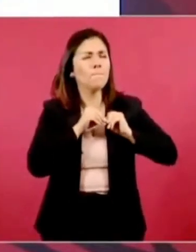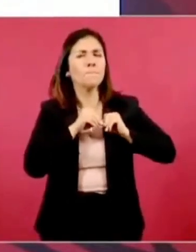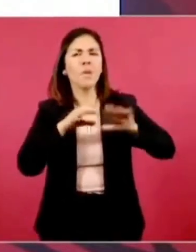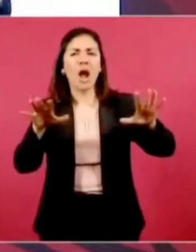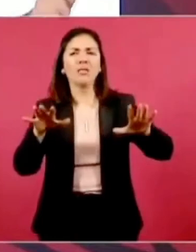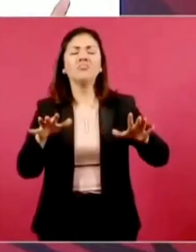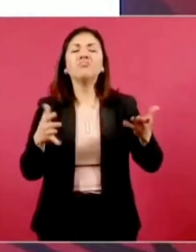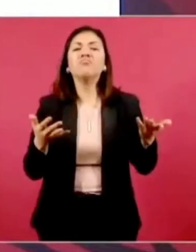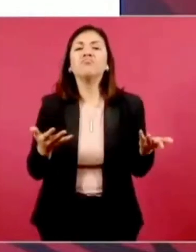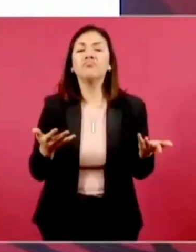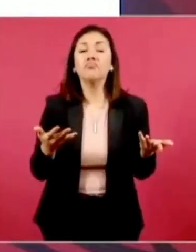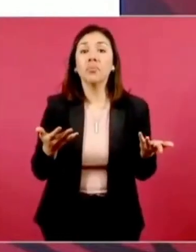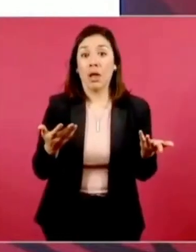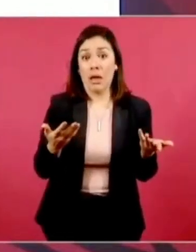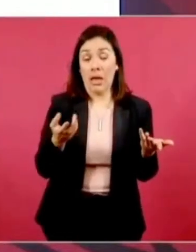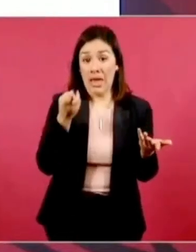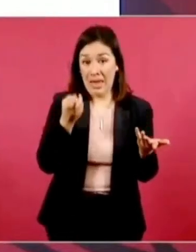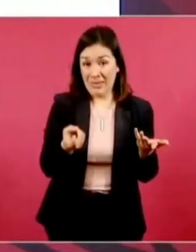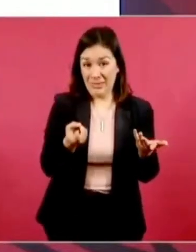Porque